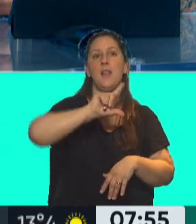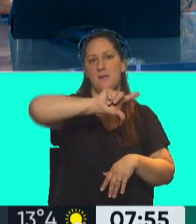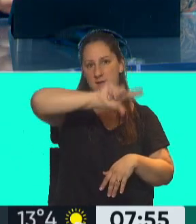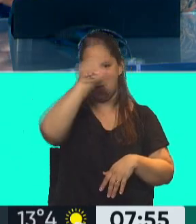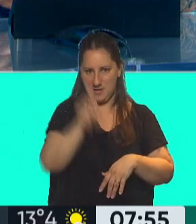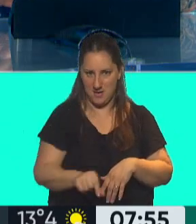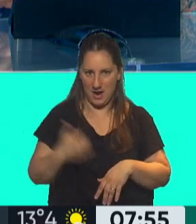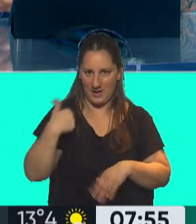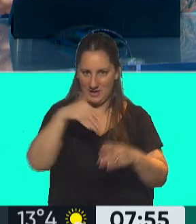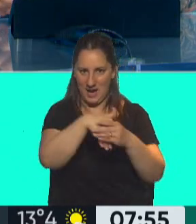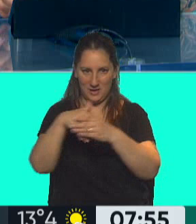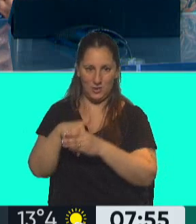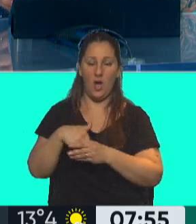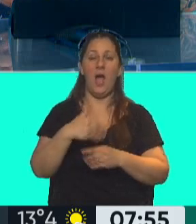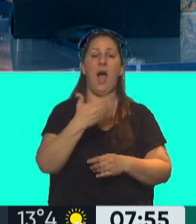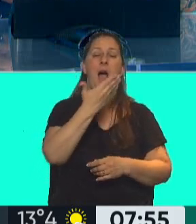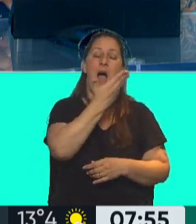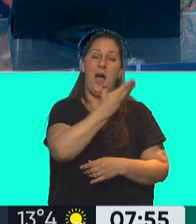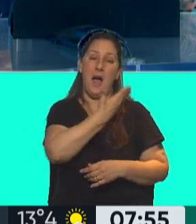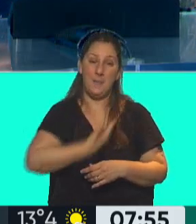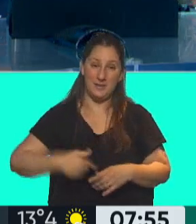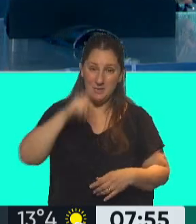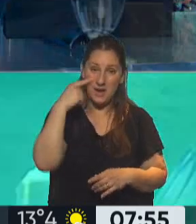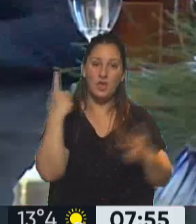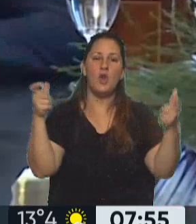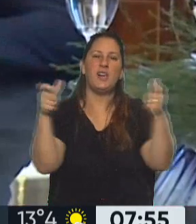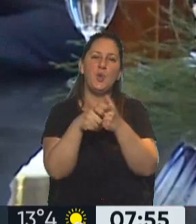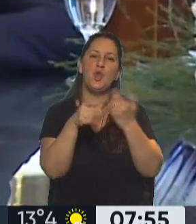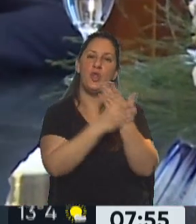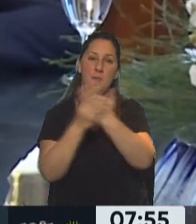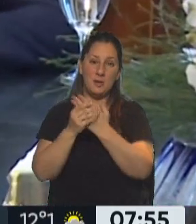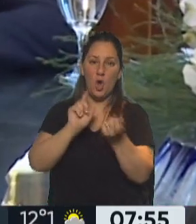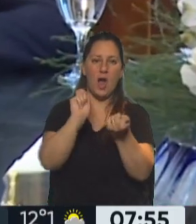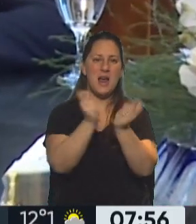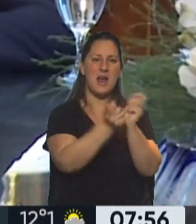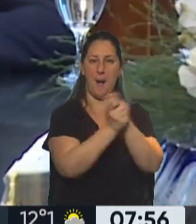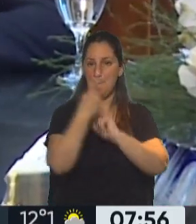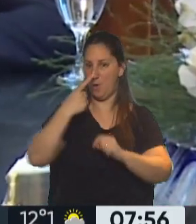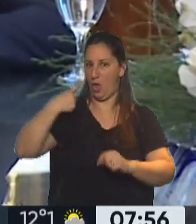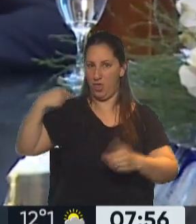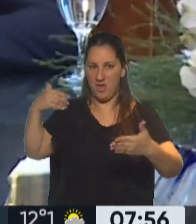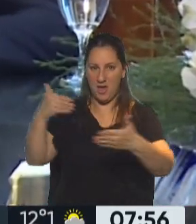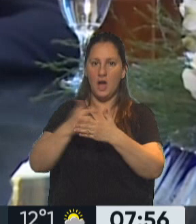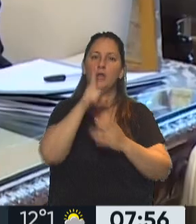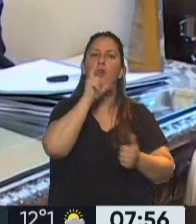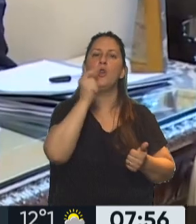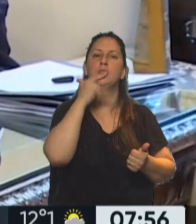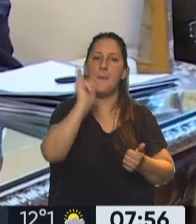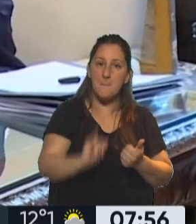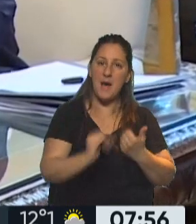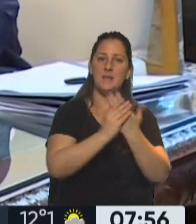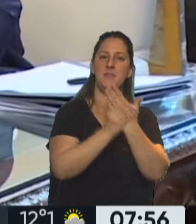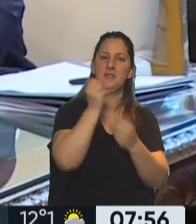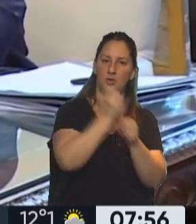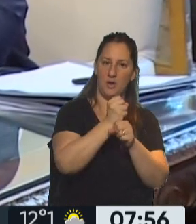decíamos Alberto Fernández que encabezó esta reunión de gabinete con los cambios de los últimos días Victoria tolosa paz en el Ministerio